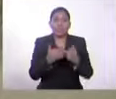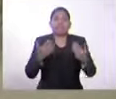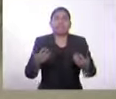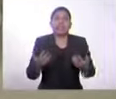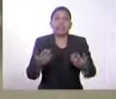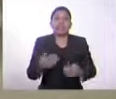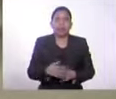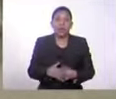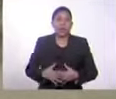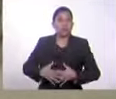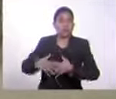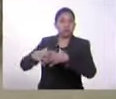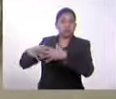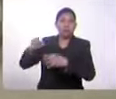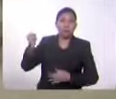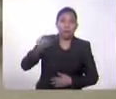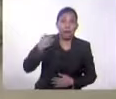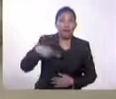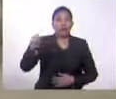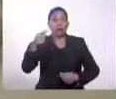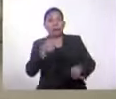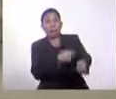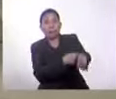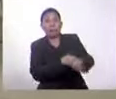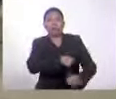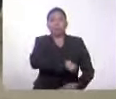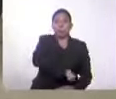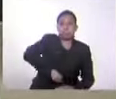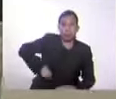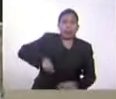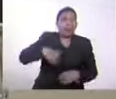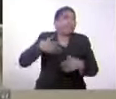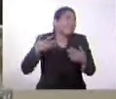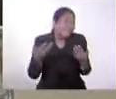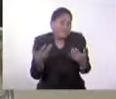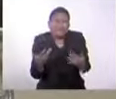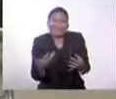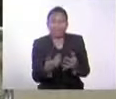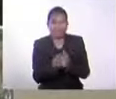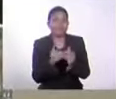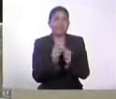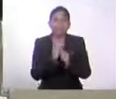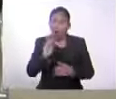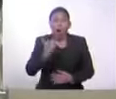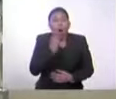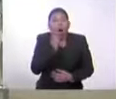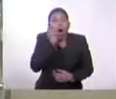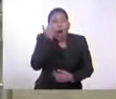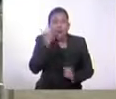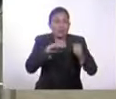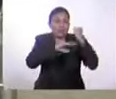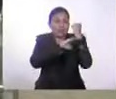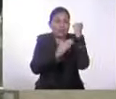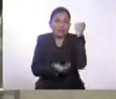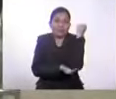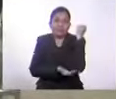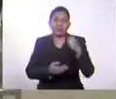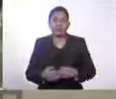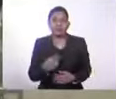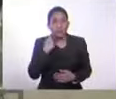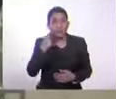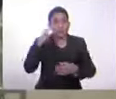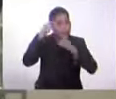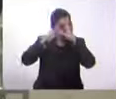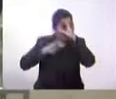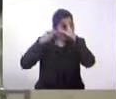son parte de las consecuencias que se pueden tener con un embarazo a temprana edad. Y como lo vimos en el video,